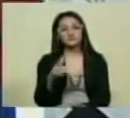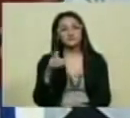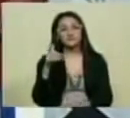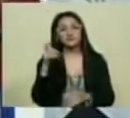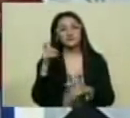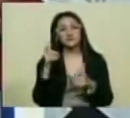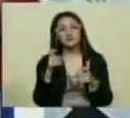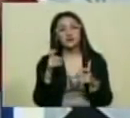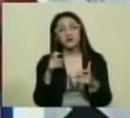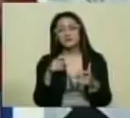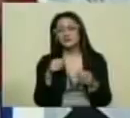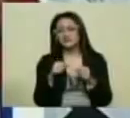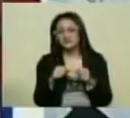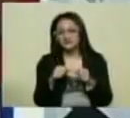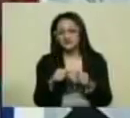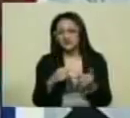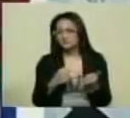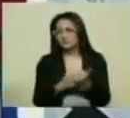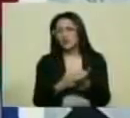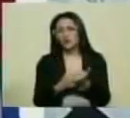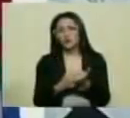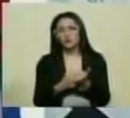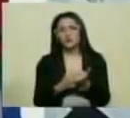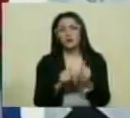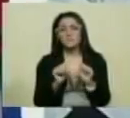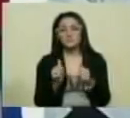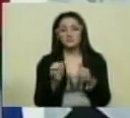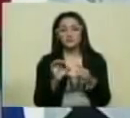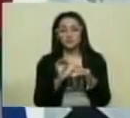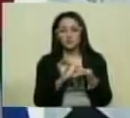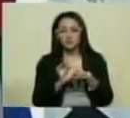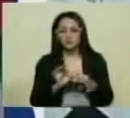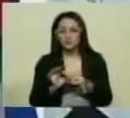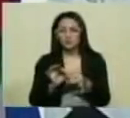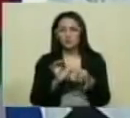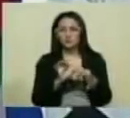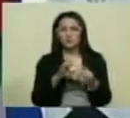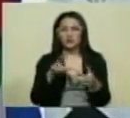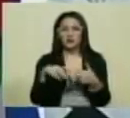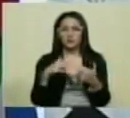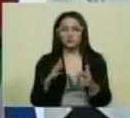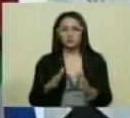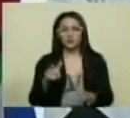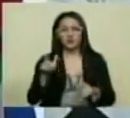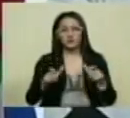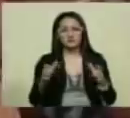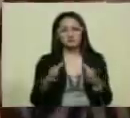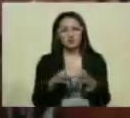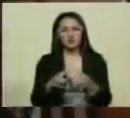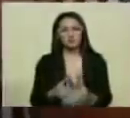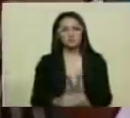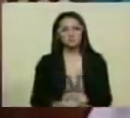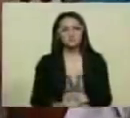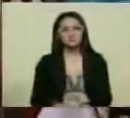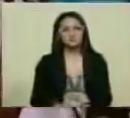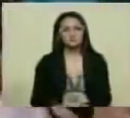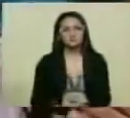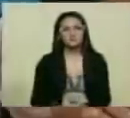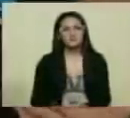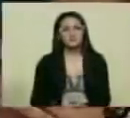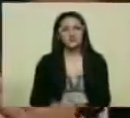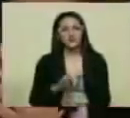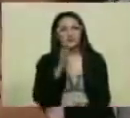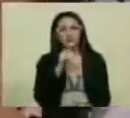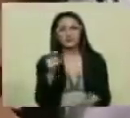operando milagros con nosotros. Y comenzó una unidad de la fuerza revolucionaria. No hubo allí discusiones,